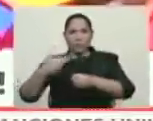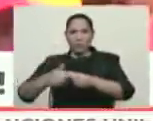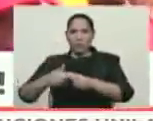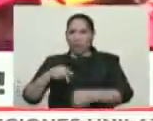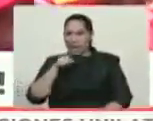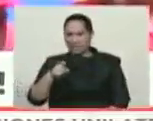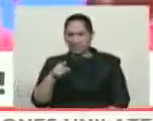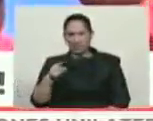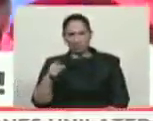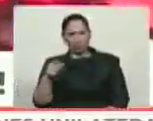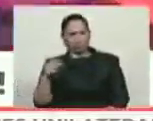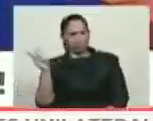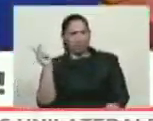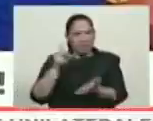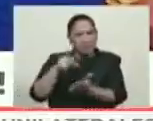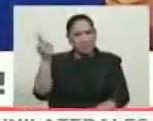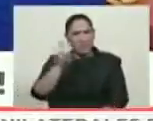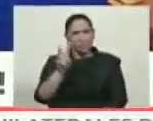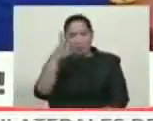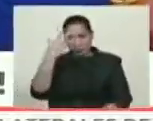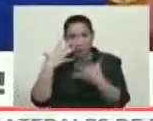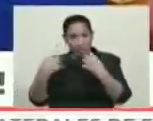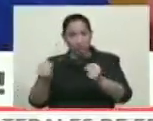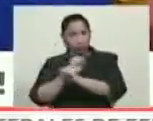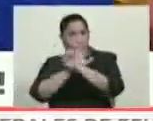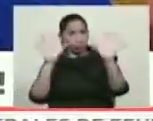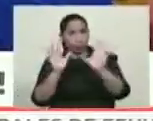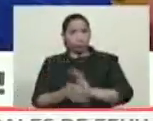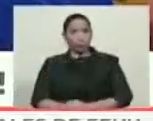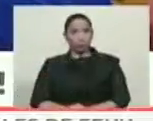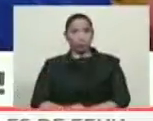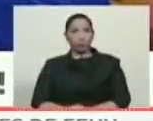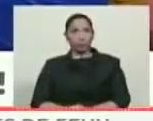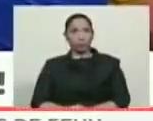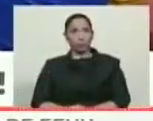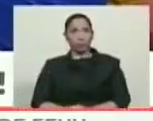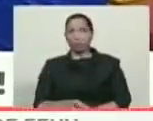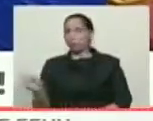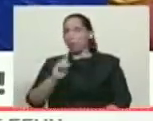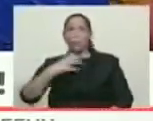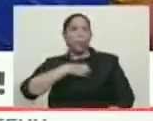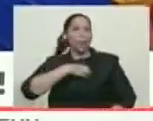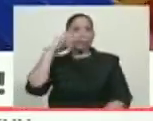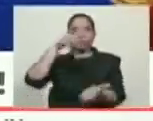van a venir a Venezuela, que lo entiendan muy claro. Así no van a llegar.